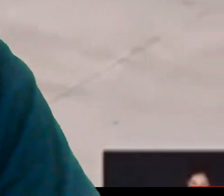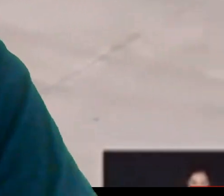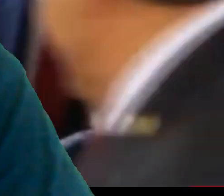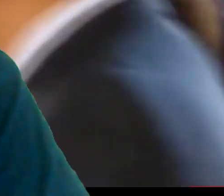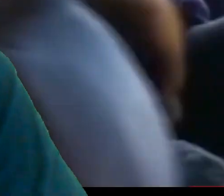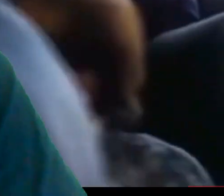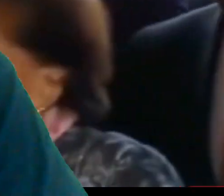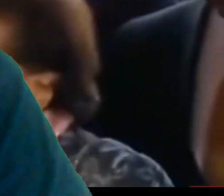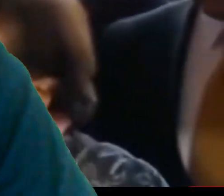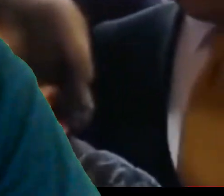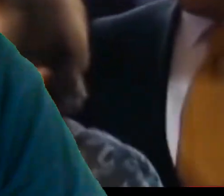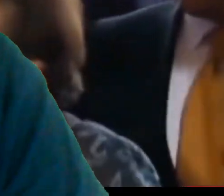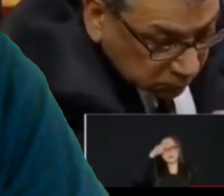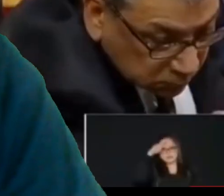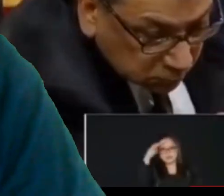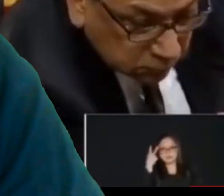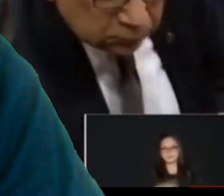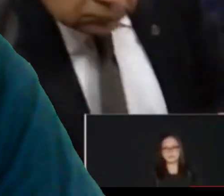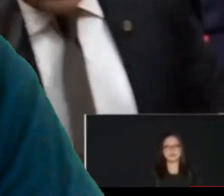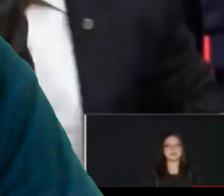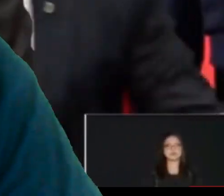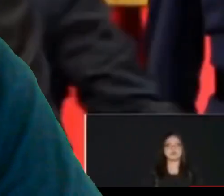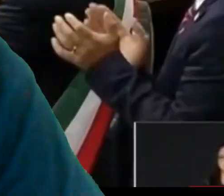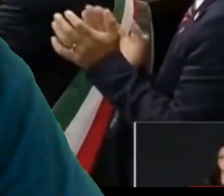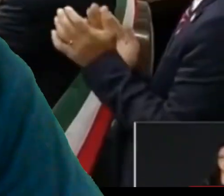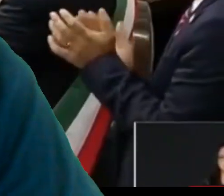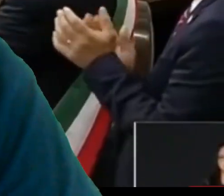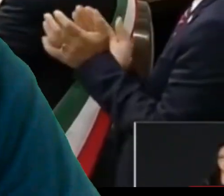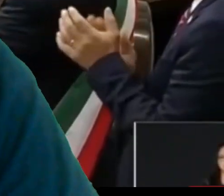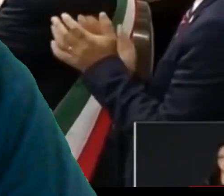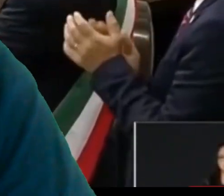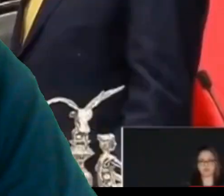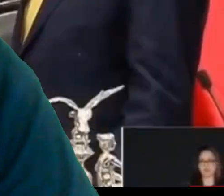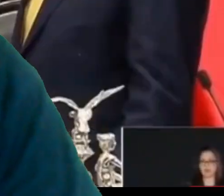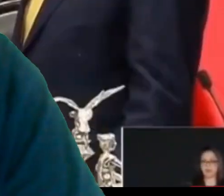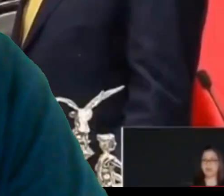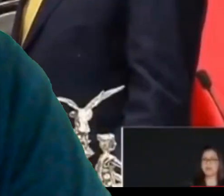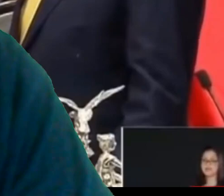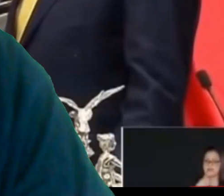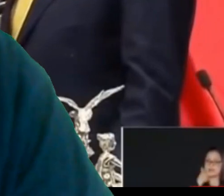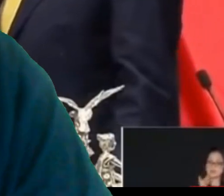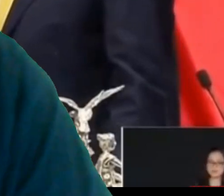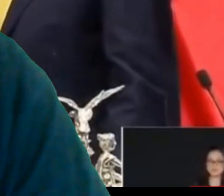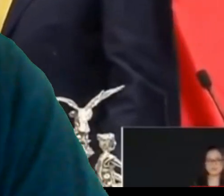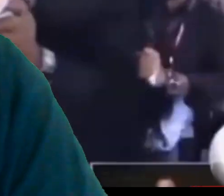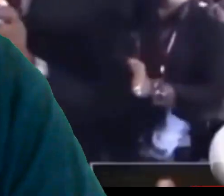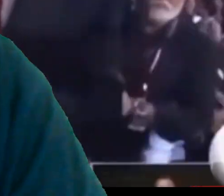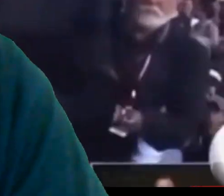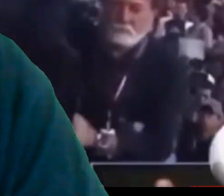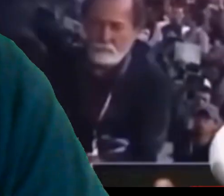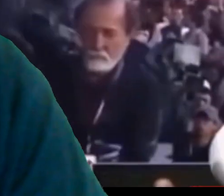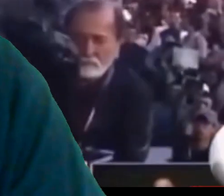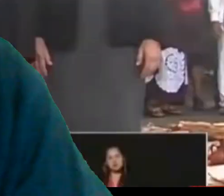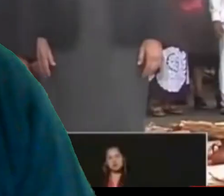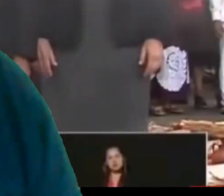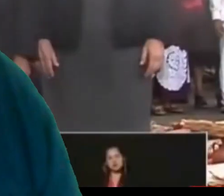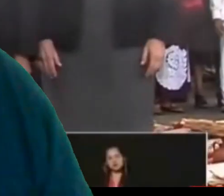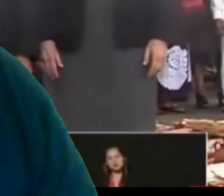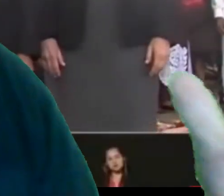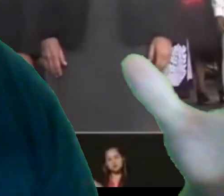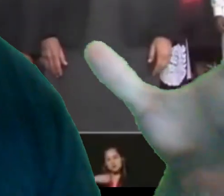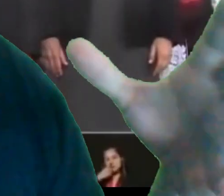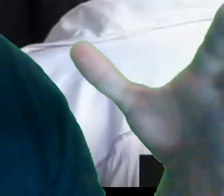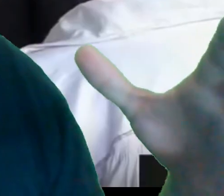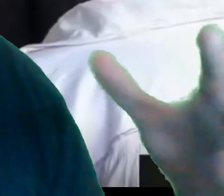Que las otras administraciones hubieran robado. Pero la